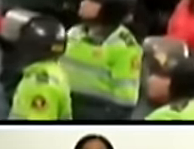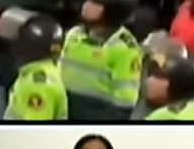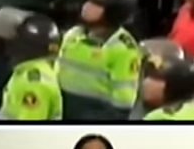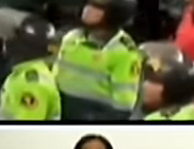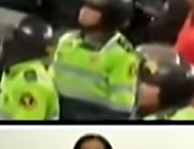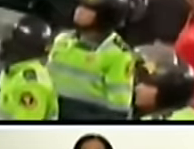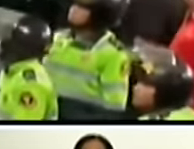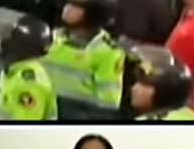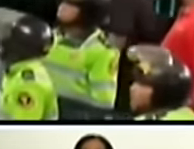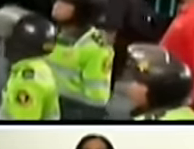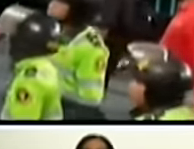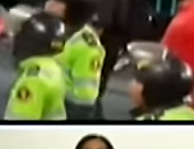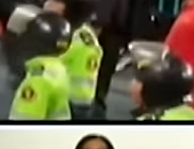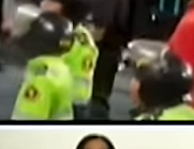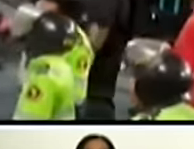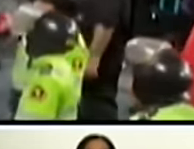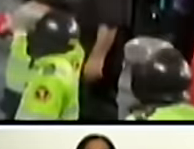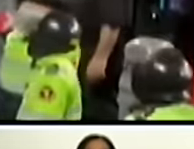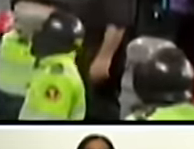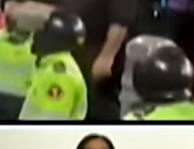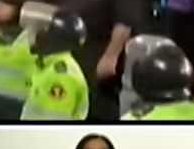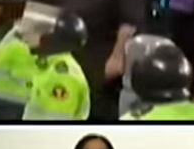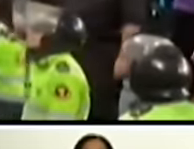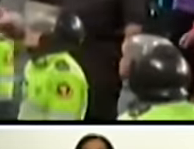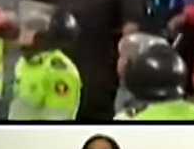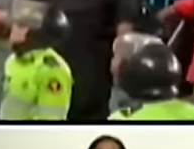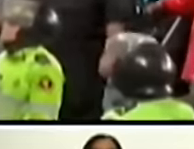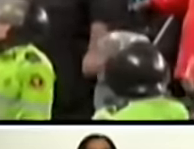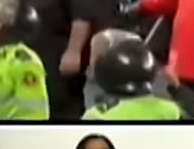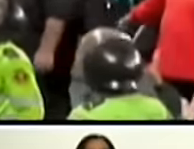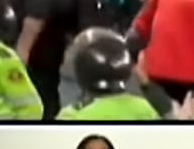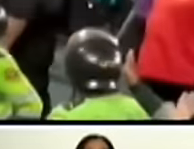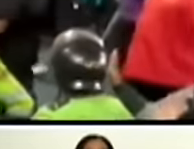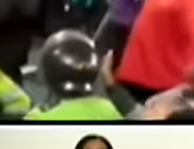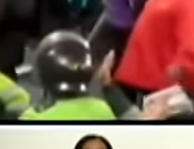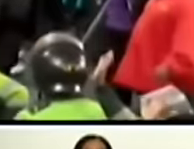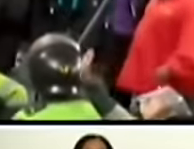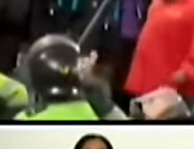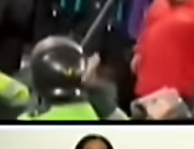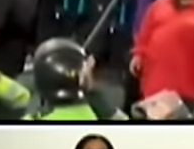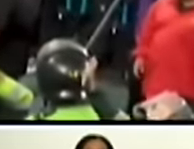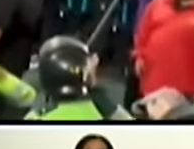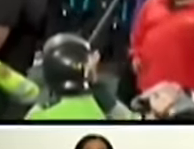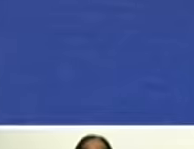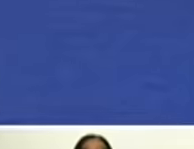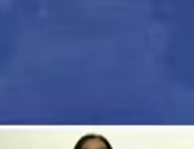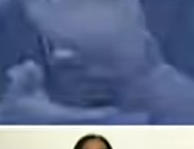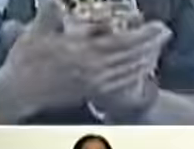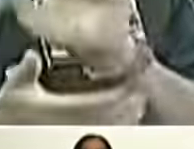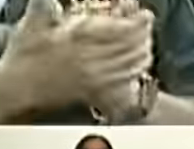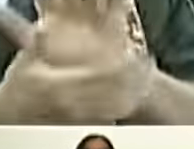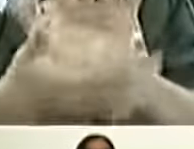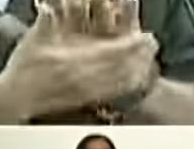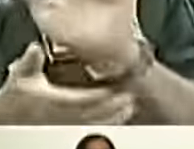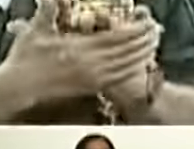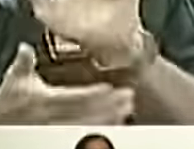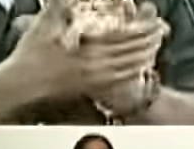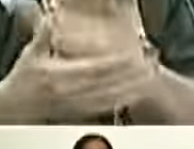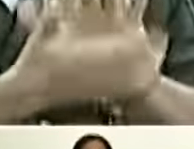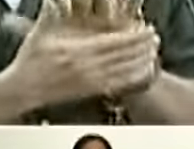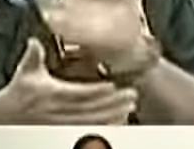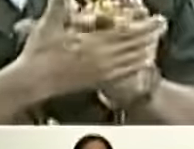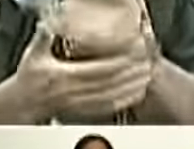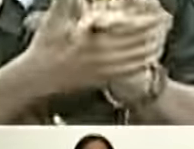envidiando. Porque Venezuela lo que va es para adelante y nada ni nadie nos detendrá. Lo que vamos es de victoria en victoria.